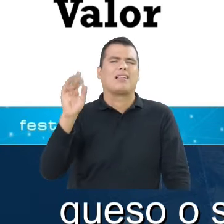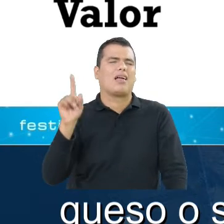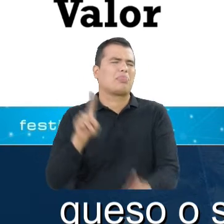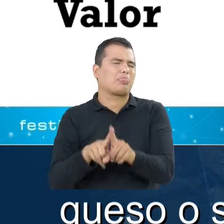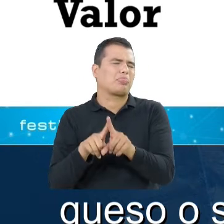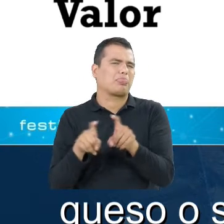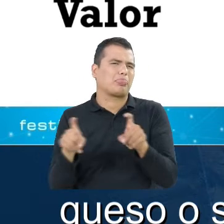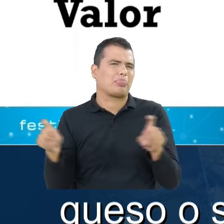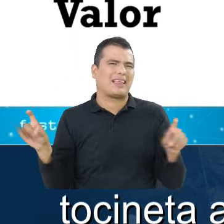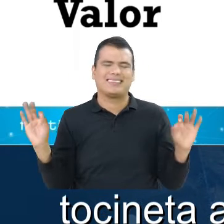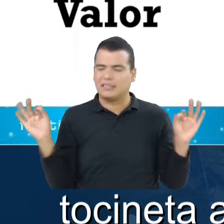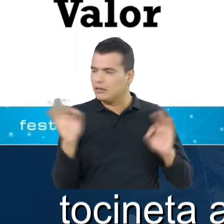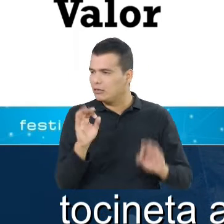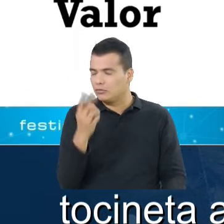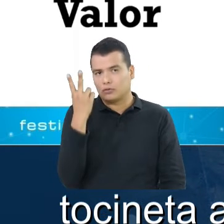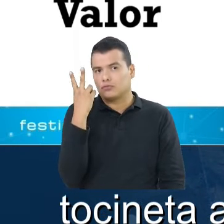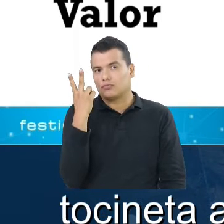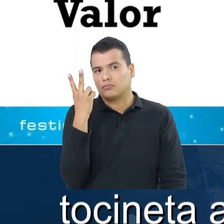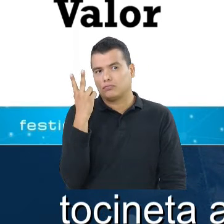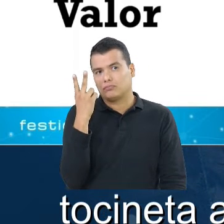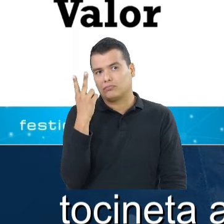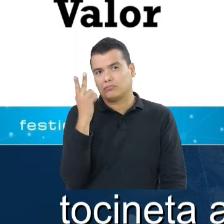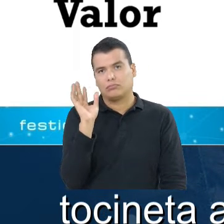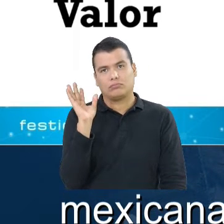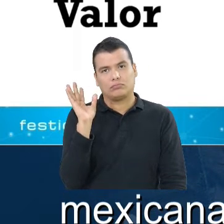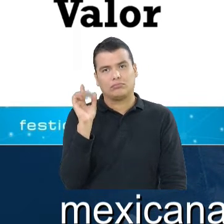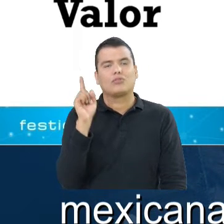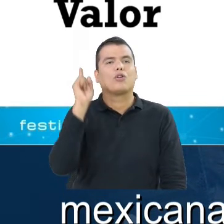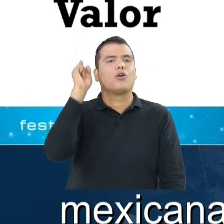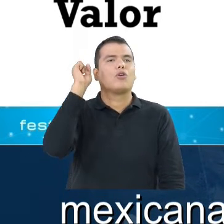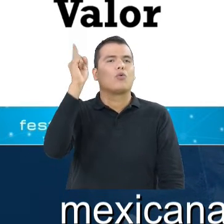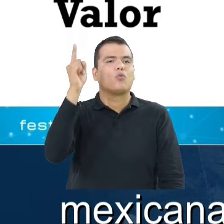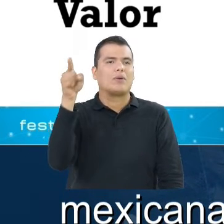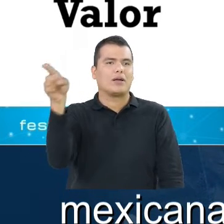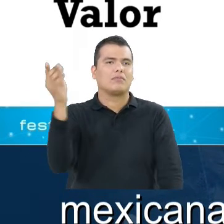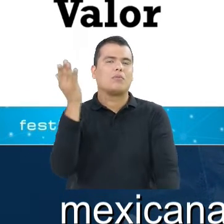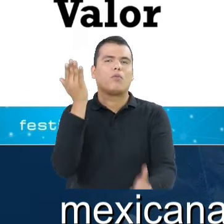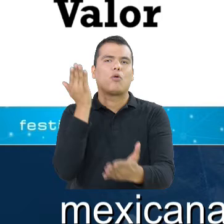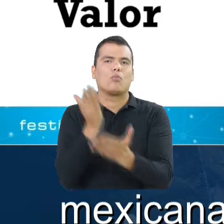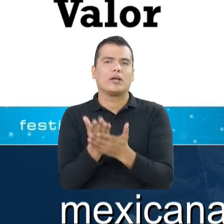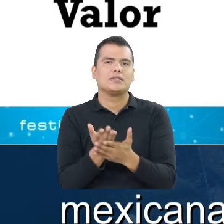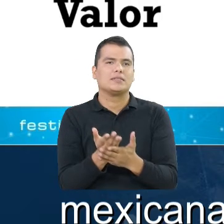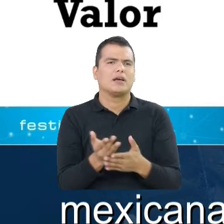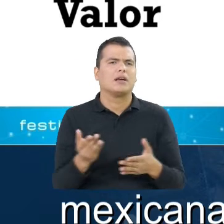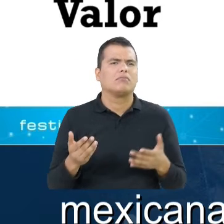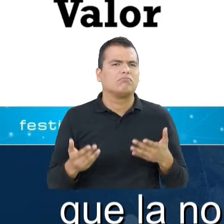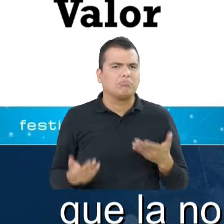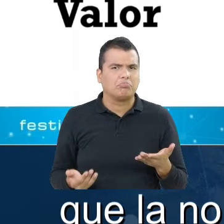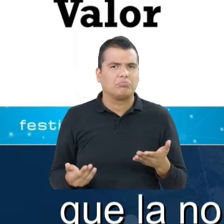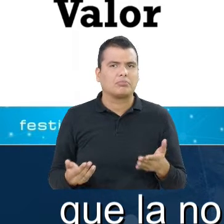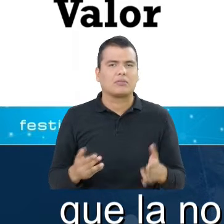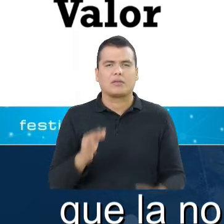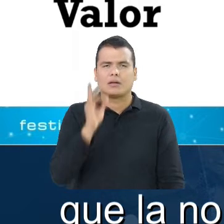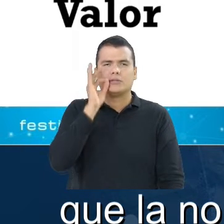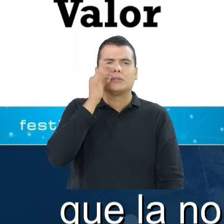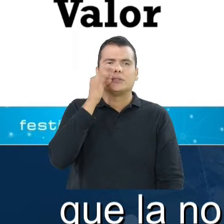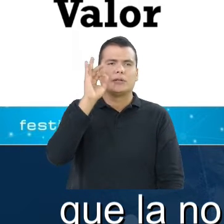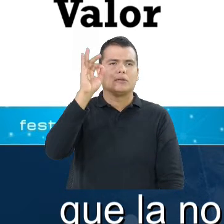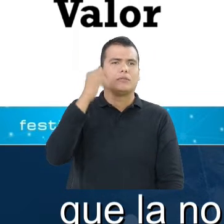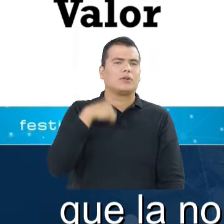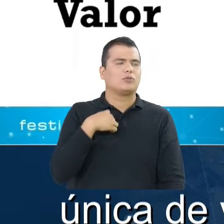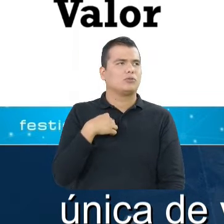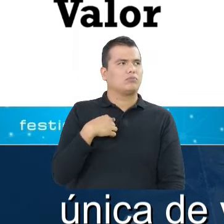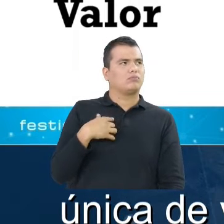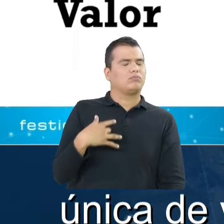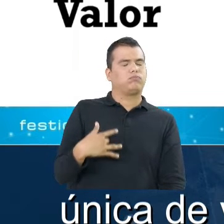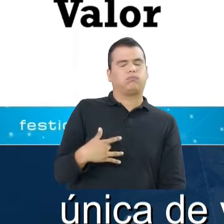que la no sé qué, que la no sé qué. ¿Por qué? La propuesta única de valor de Home Burgers era que fuera una hamburguesa deliciosa, pero que tu experiencia